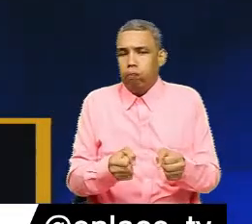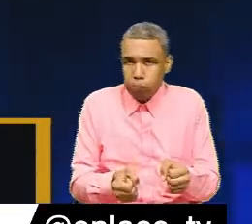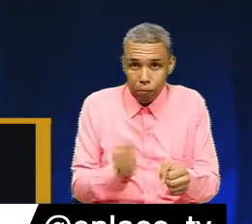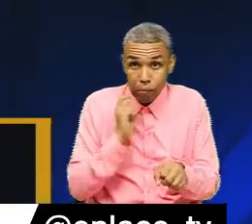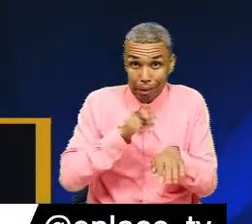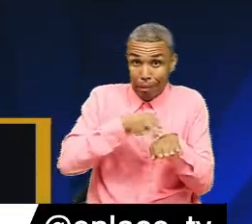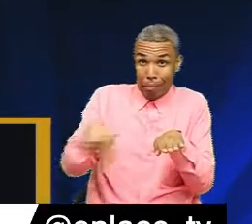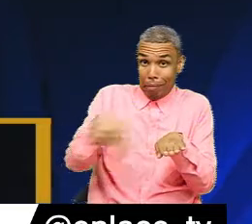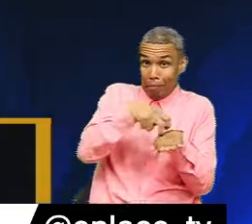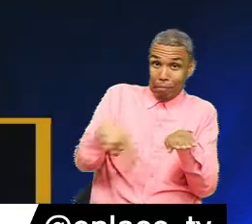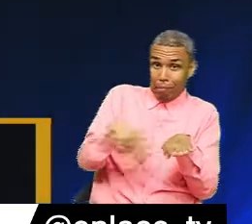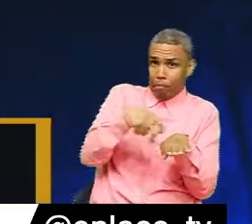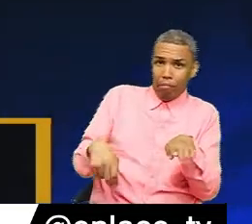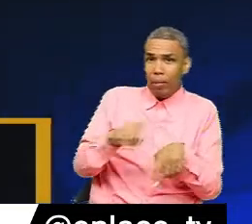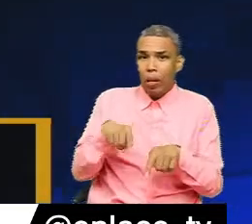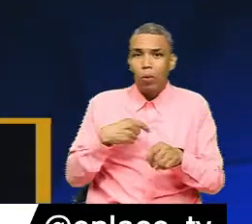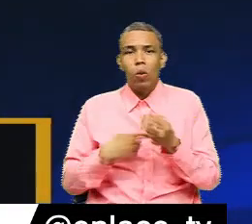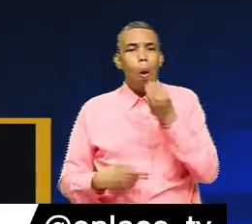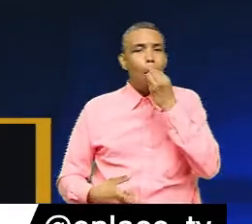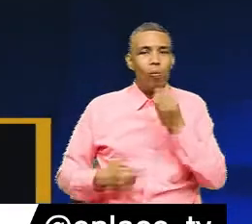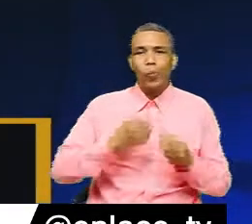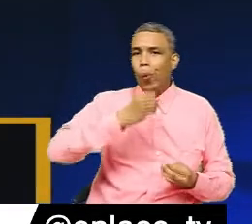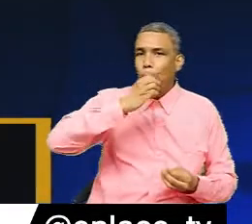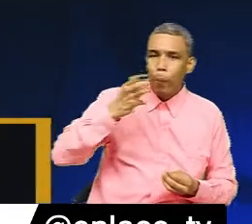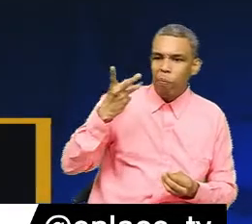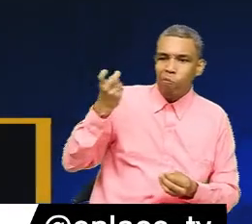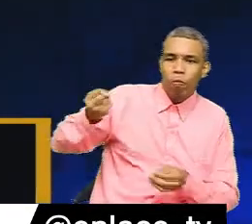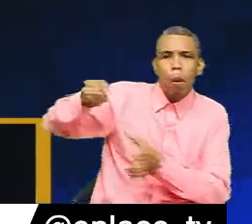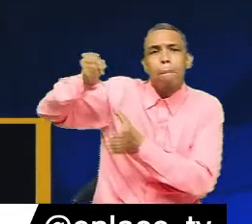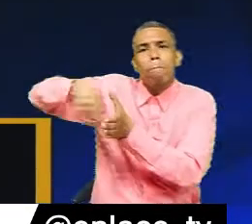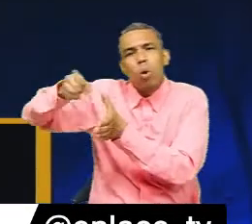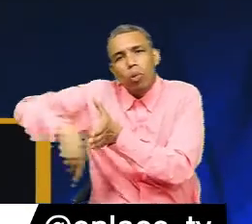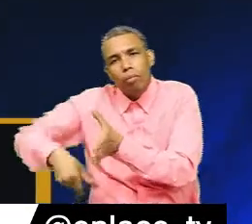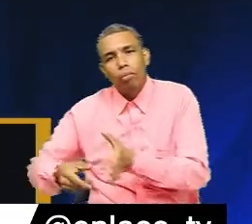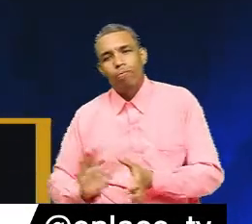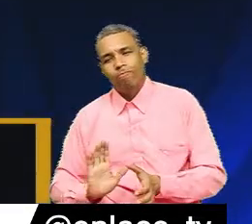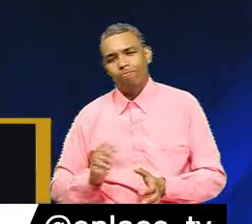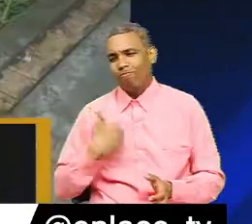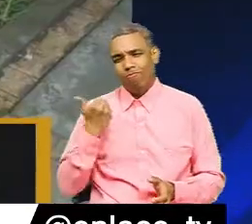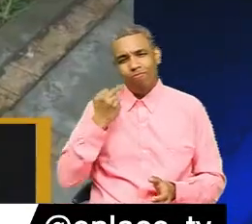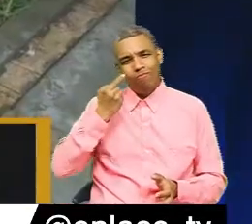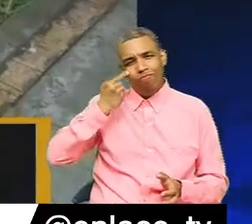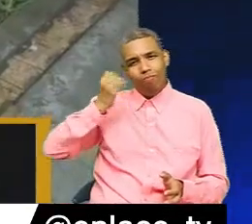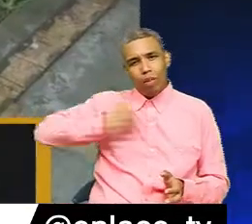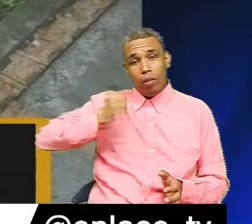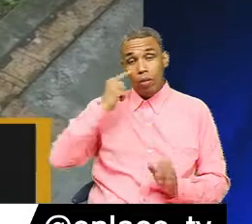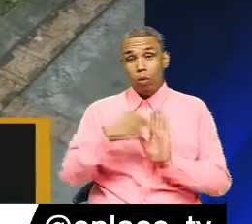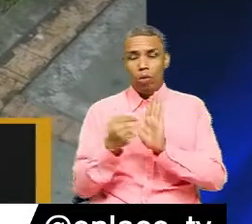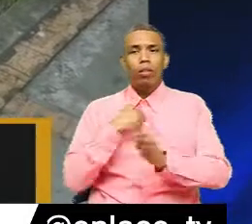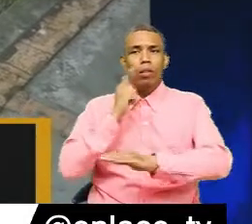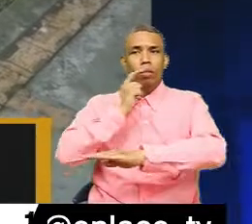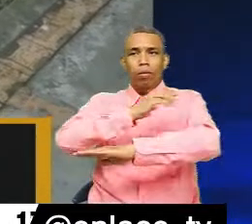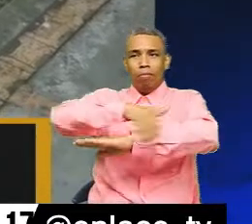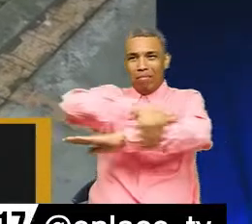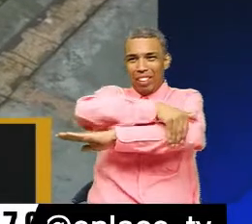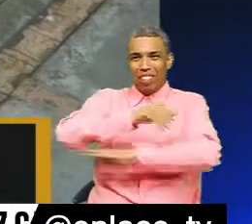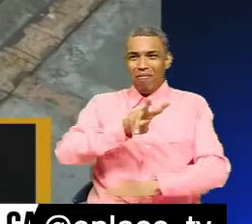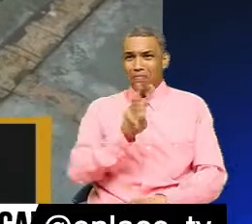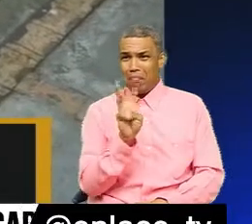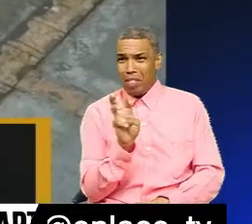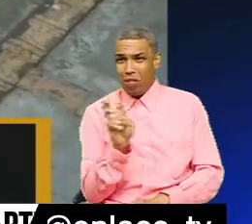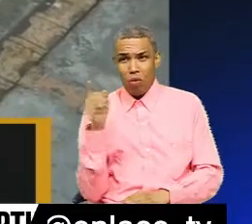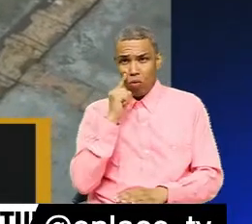petrolera. Pasando al cuarto llamado que hace un reportero ciudadano en la calle 48 con carrera 27, menciona que esta basura se encuentra regada